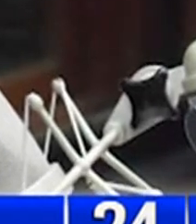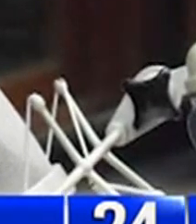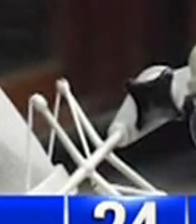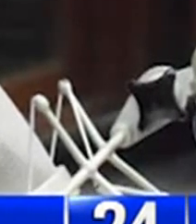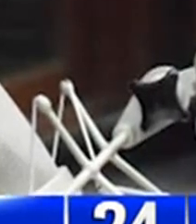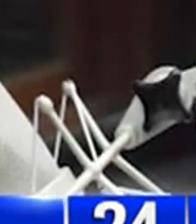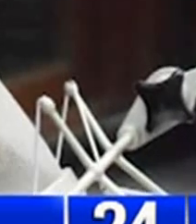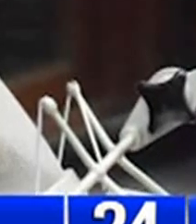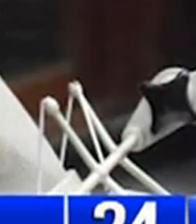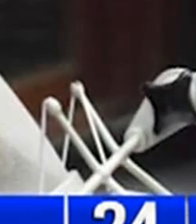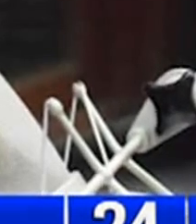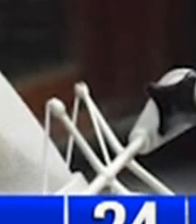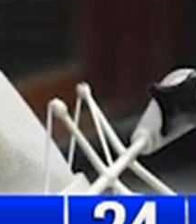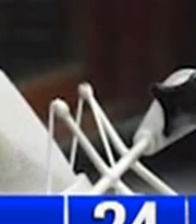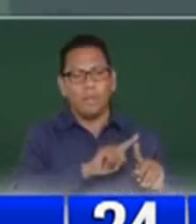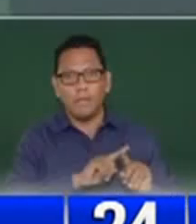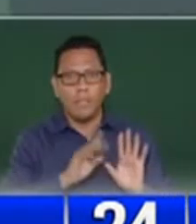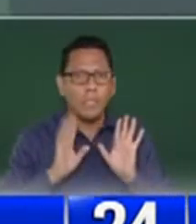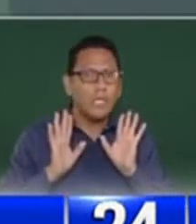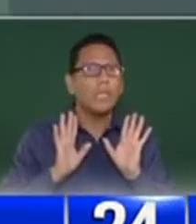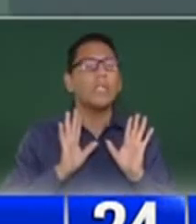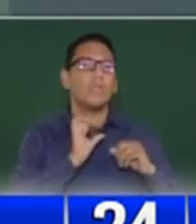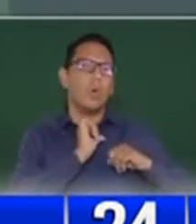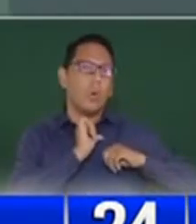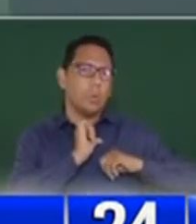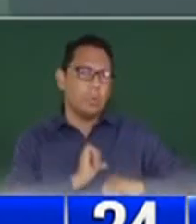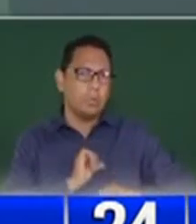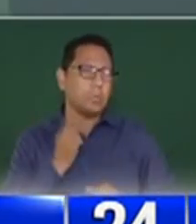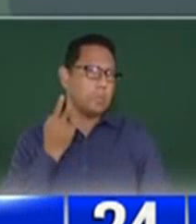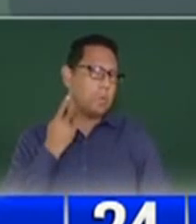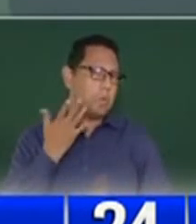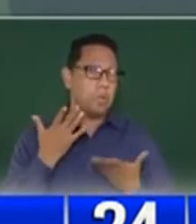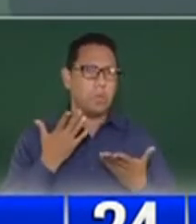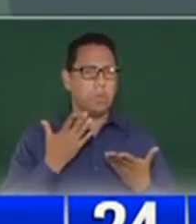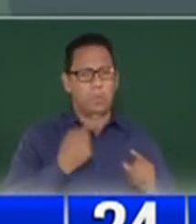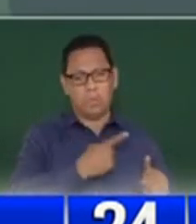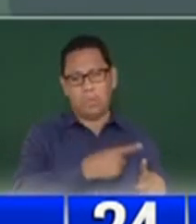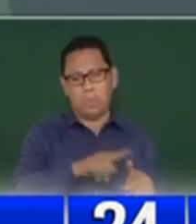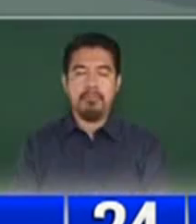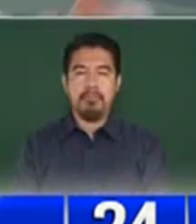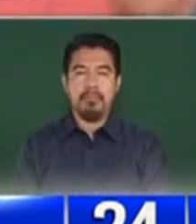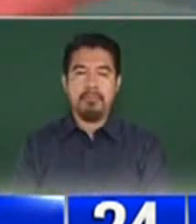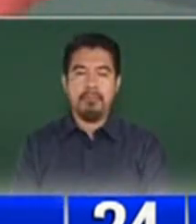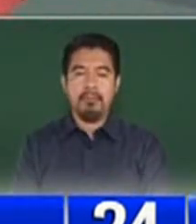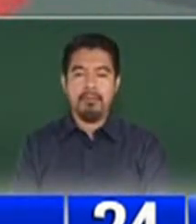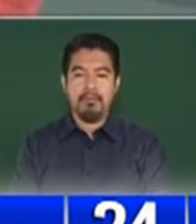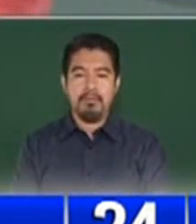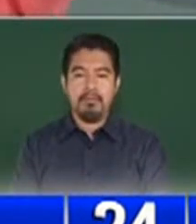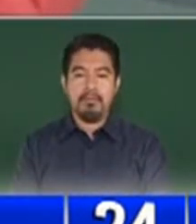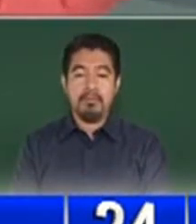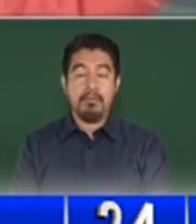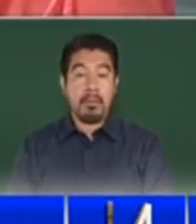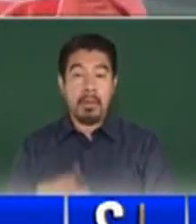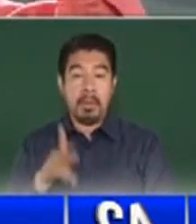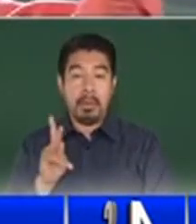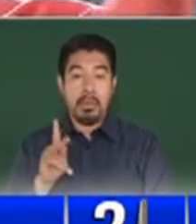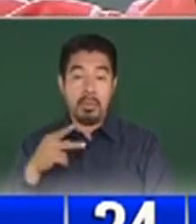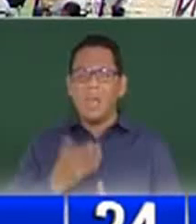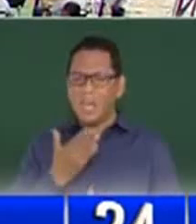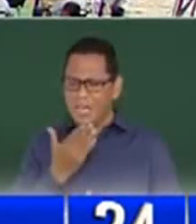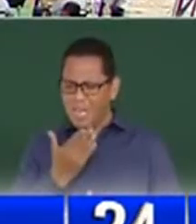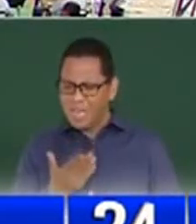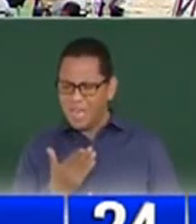Campos, esta conferencia de prensa revela las verdaderas intenciones de López Obrador y su cuerpo